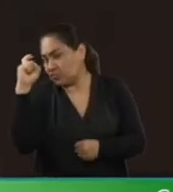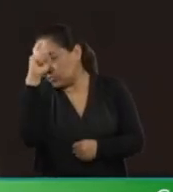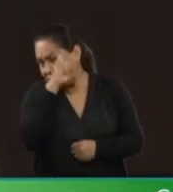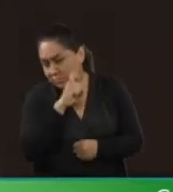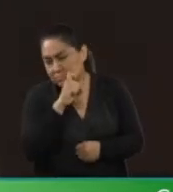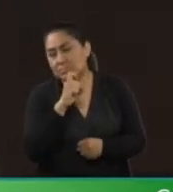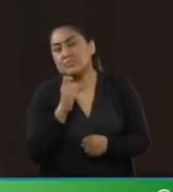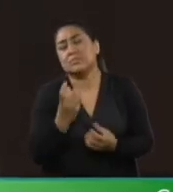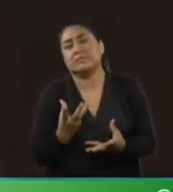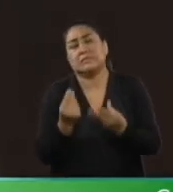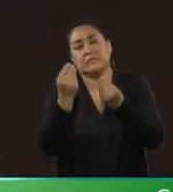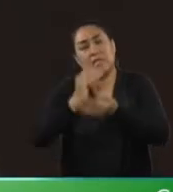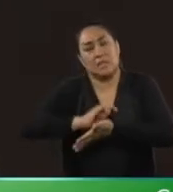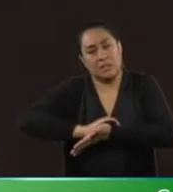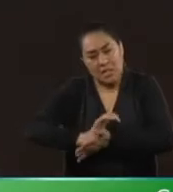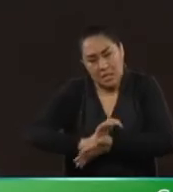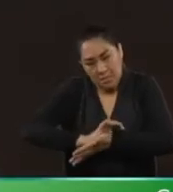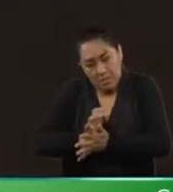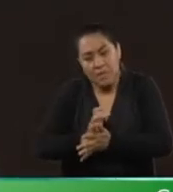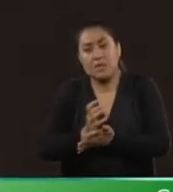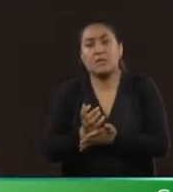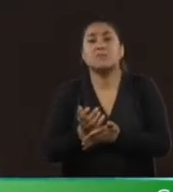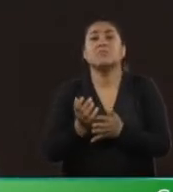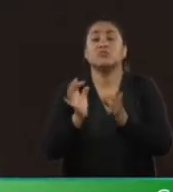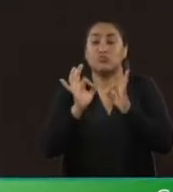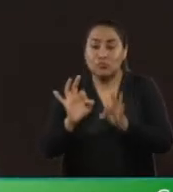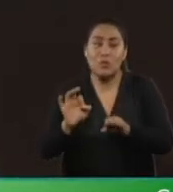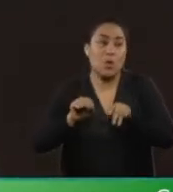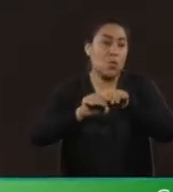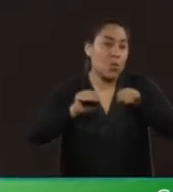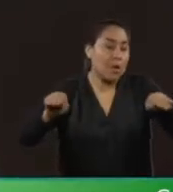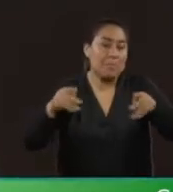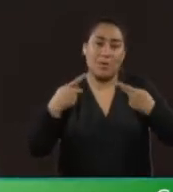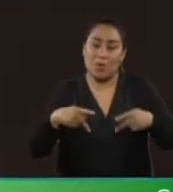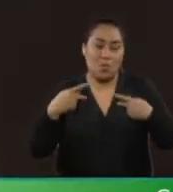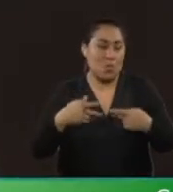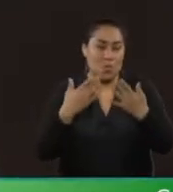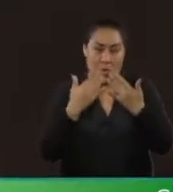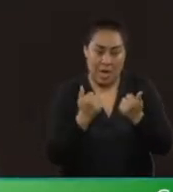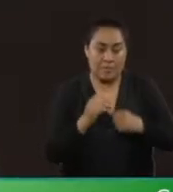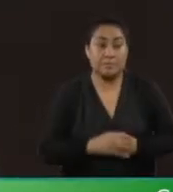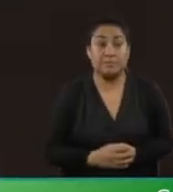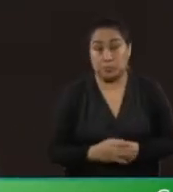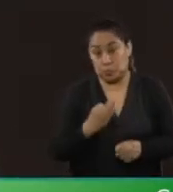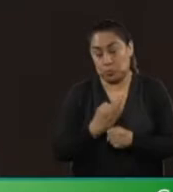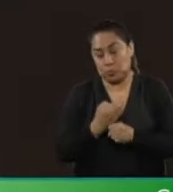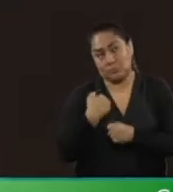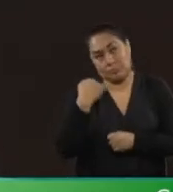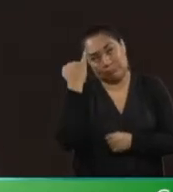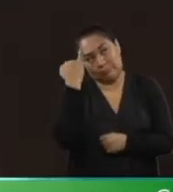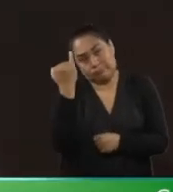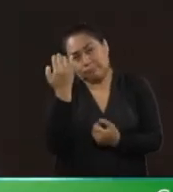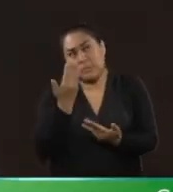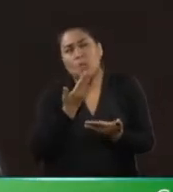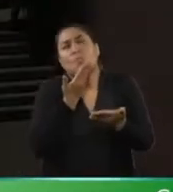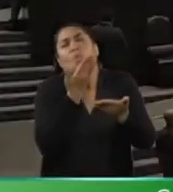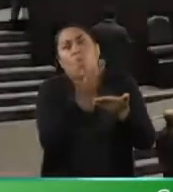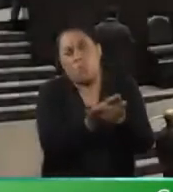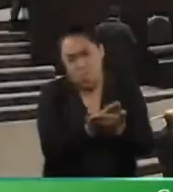la discriminación y la desigualdad social. De ahí que se proponga, que les propongamos